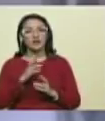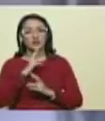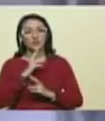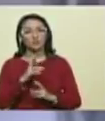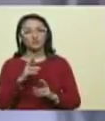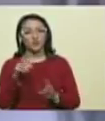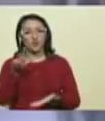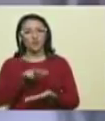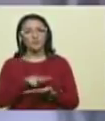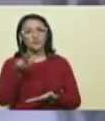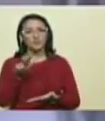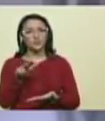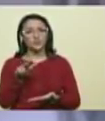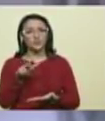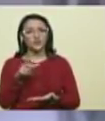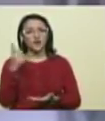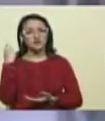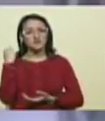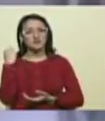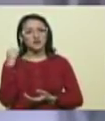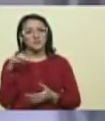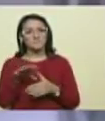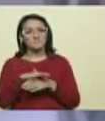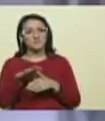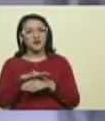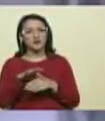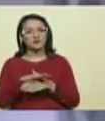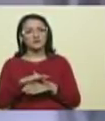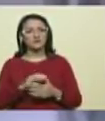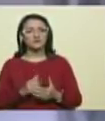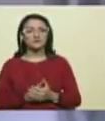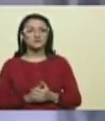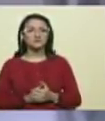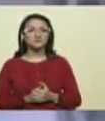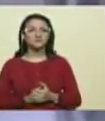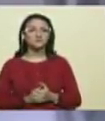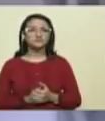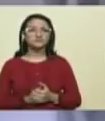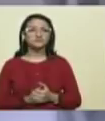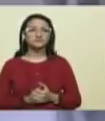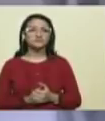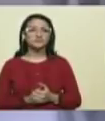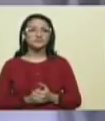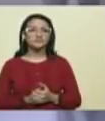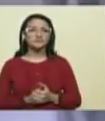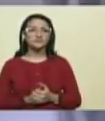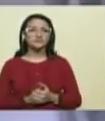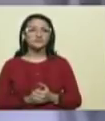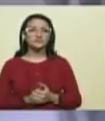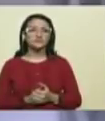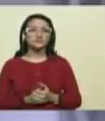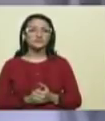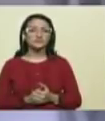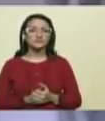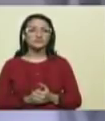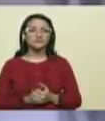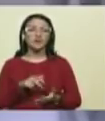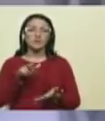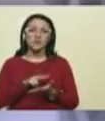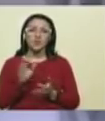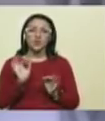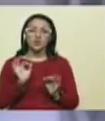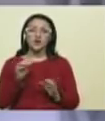que se aprobó el día de ayer, este martes, se aprobó o se desconoció la reelección